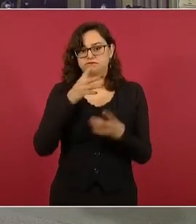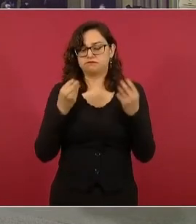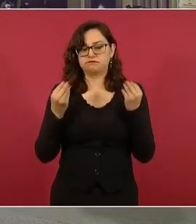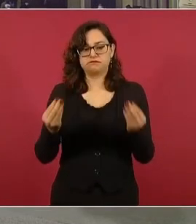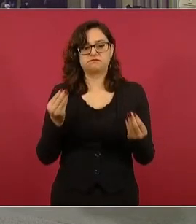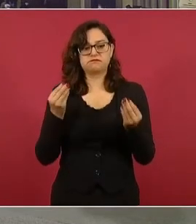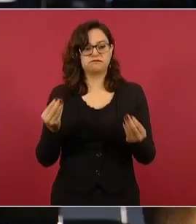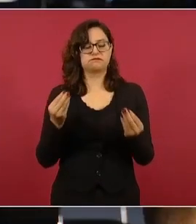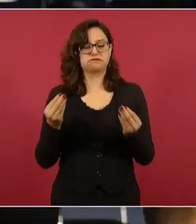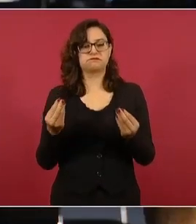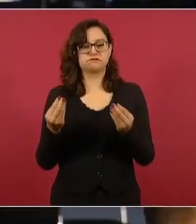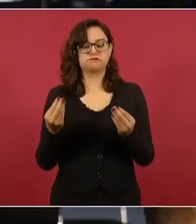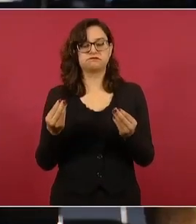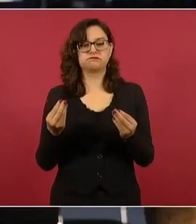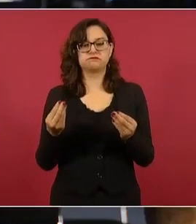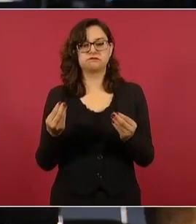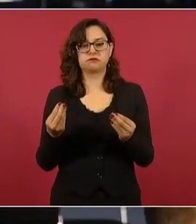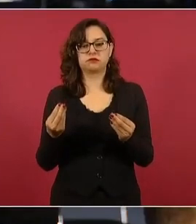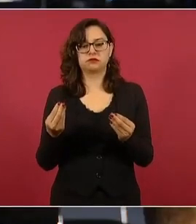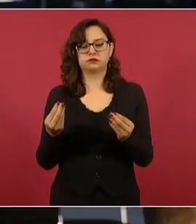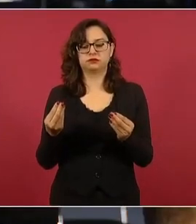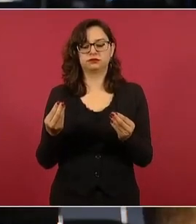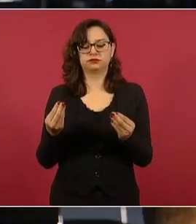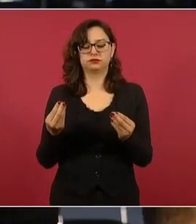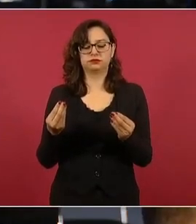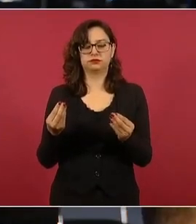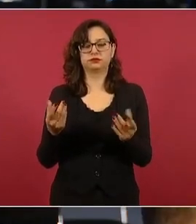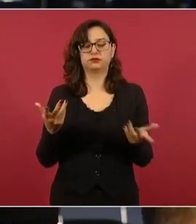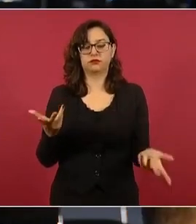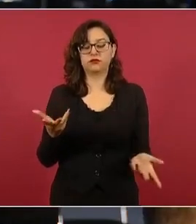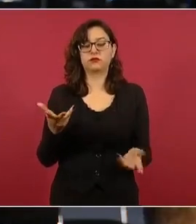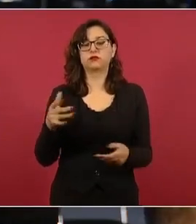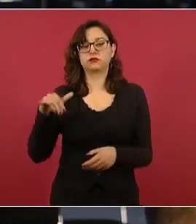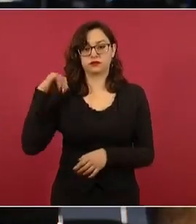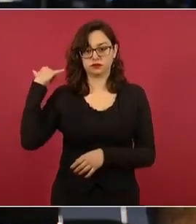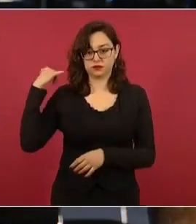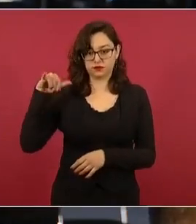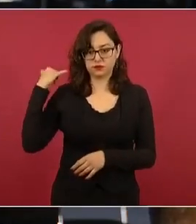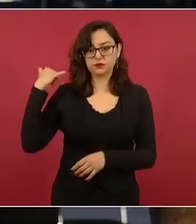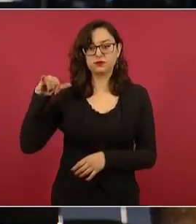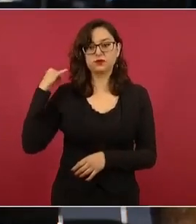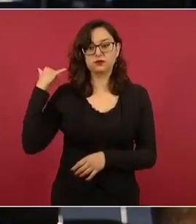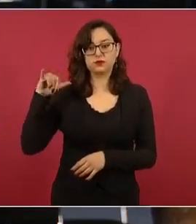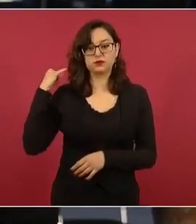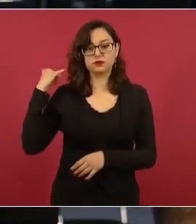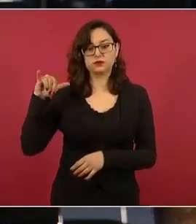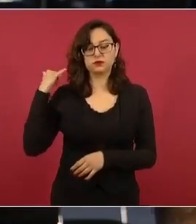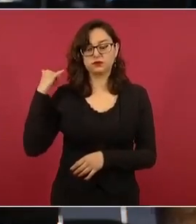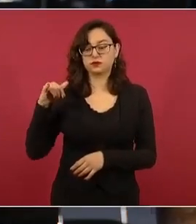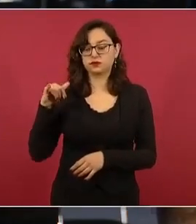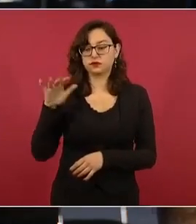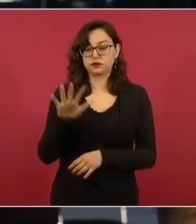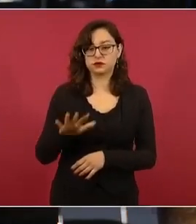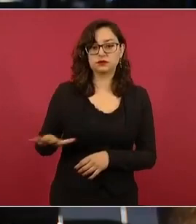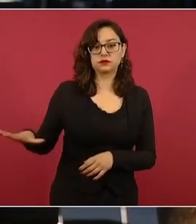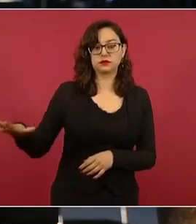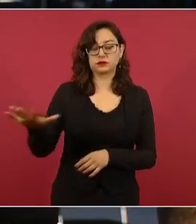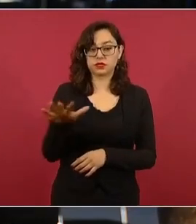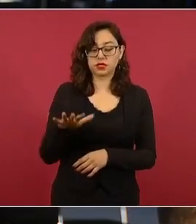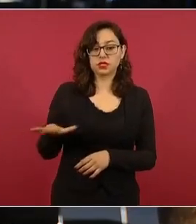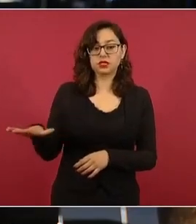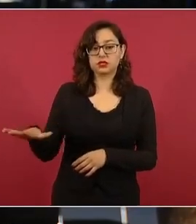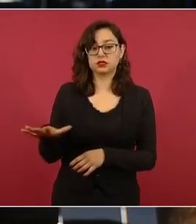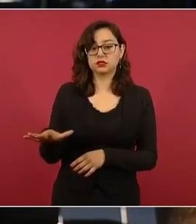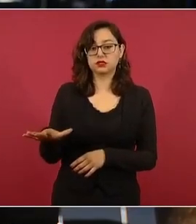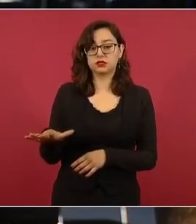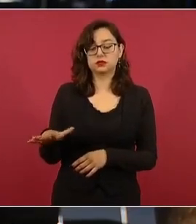son en la península, en Yucatán, en específico aquí de Yucatán, lo que